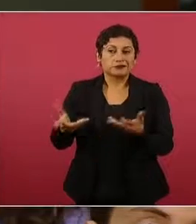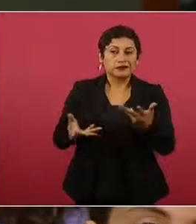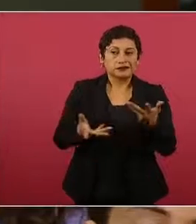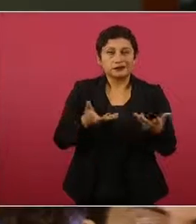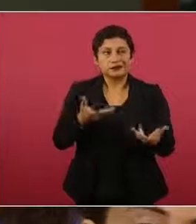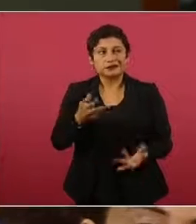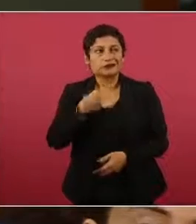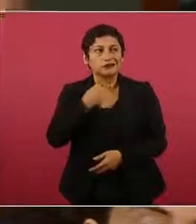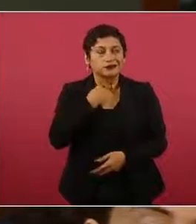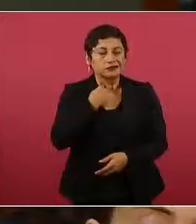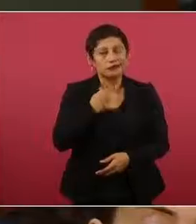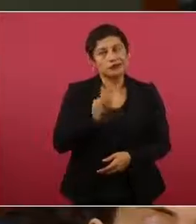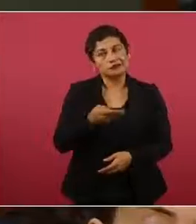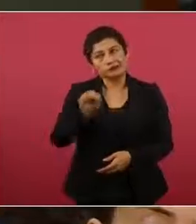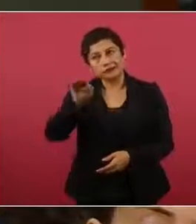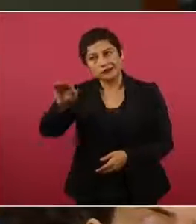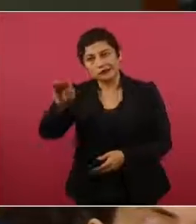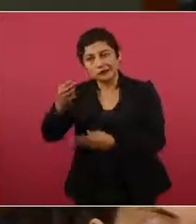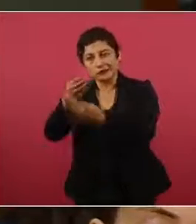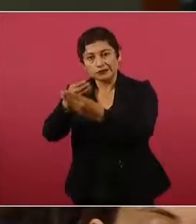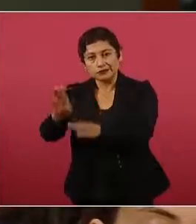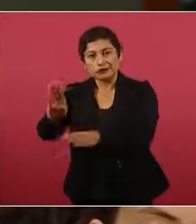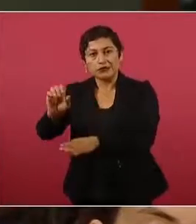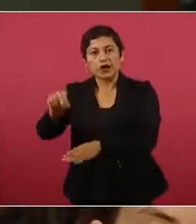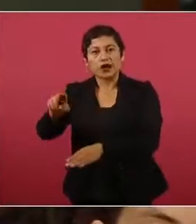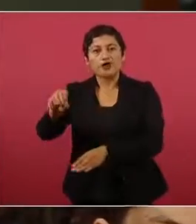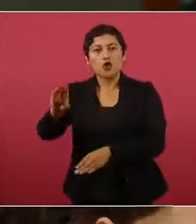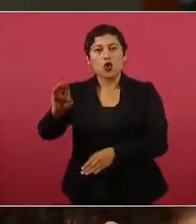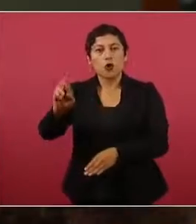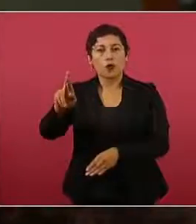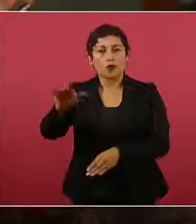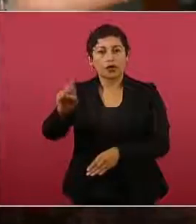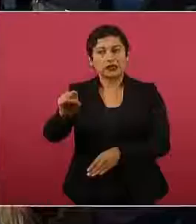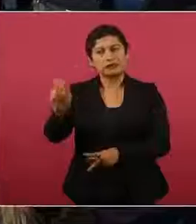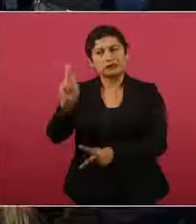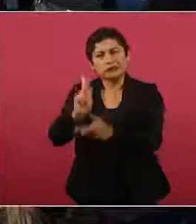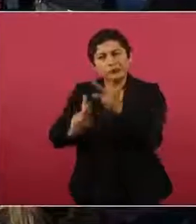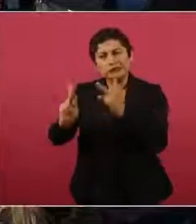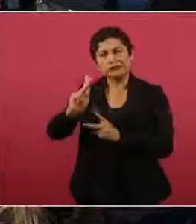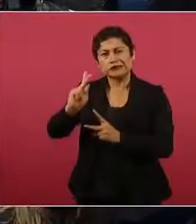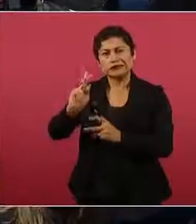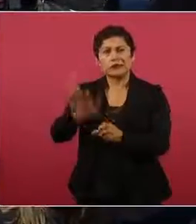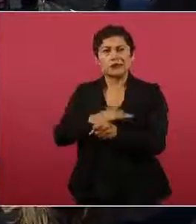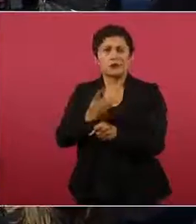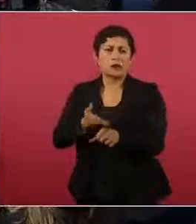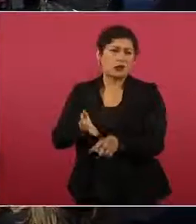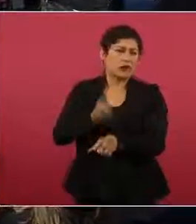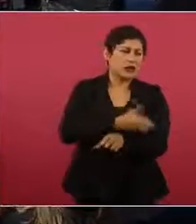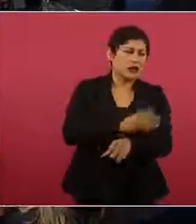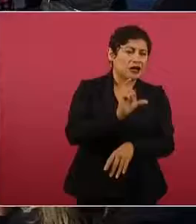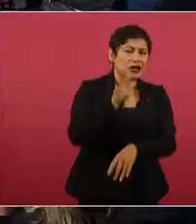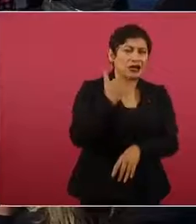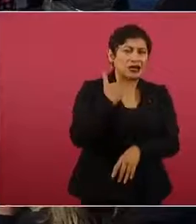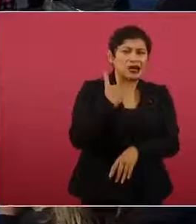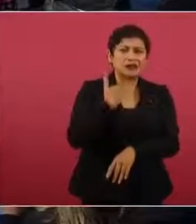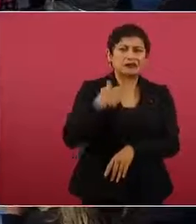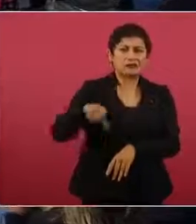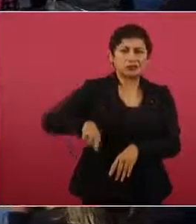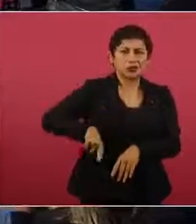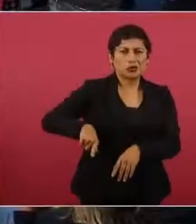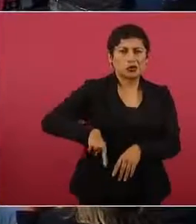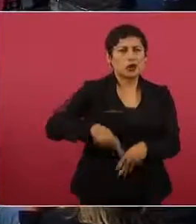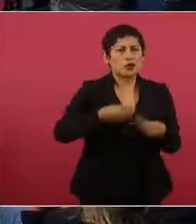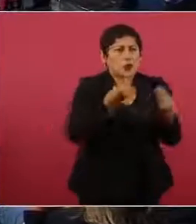Banobras para recuperarse del desfalco que hicieron con lo de